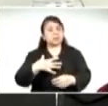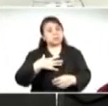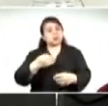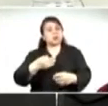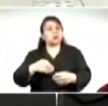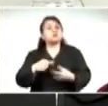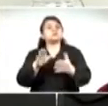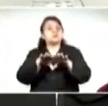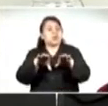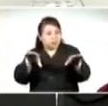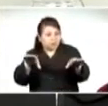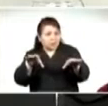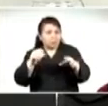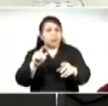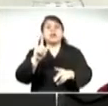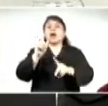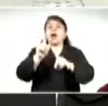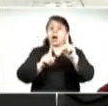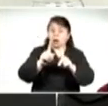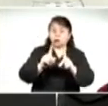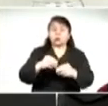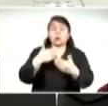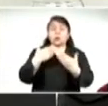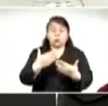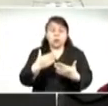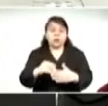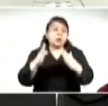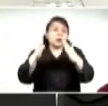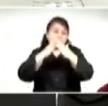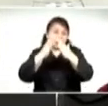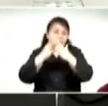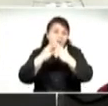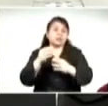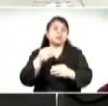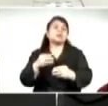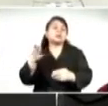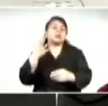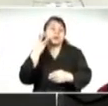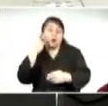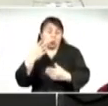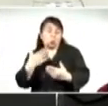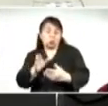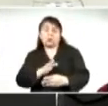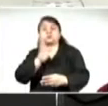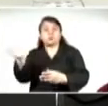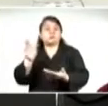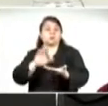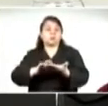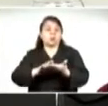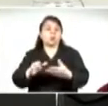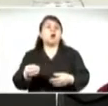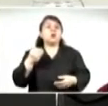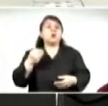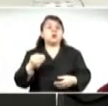si se dan de poder volver de retornar a su lugar de residencia una vez que